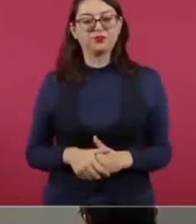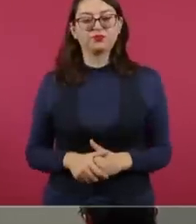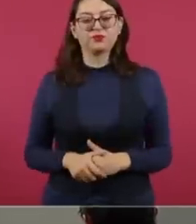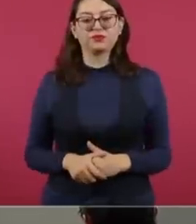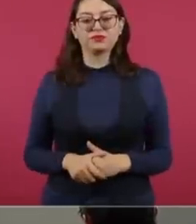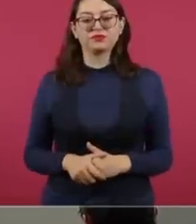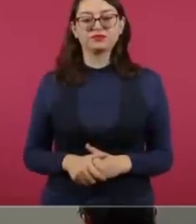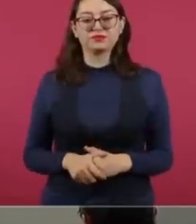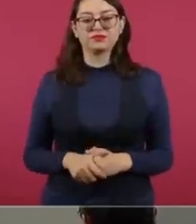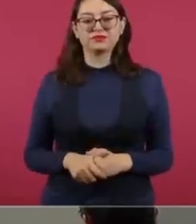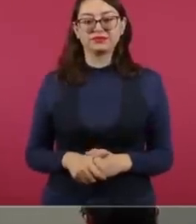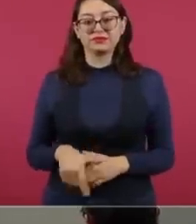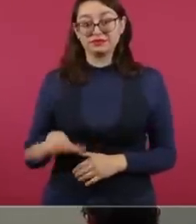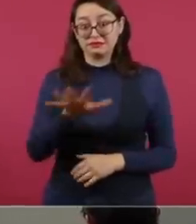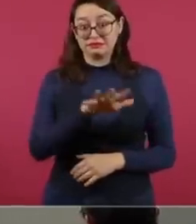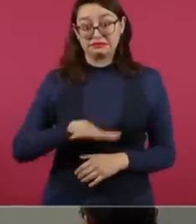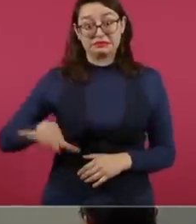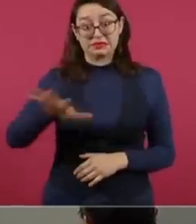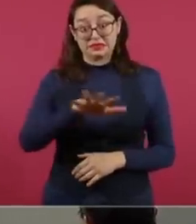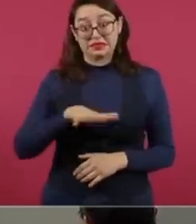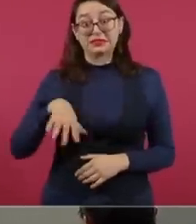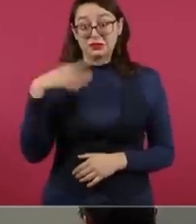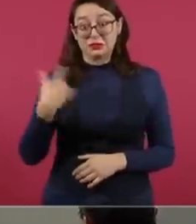es un cañón que está cañón.